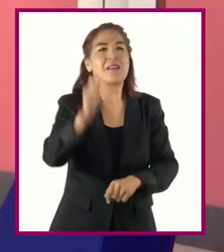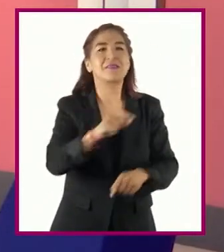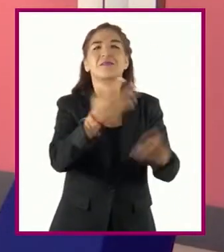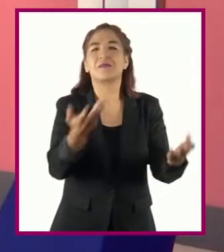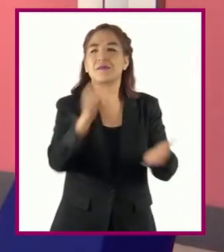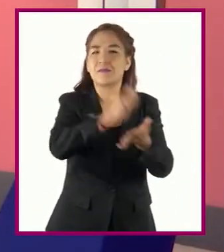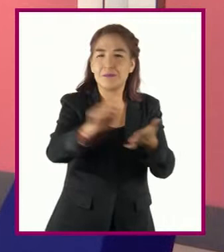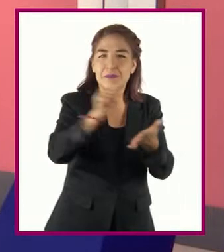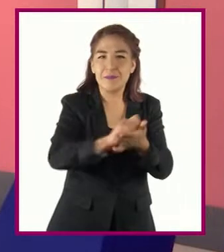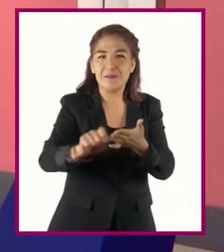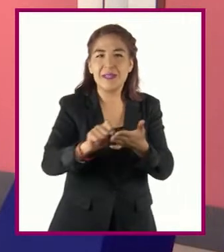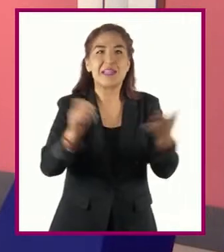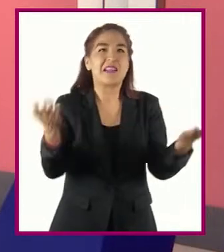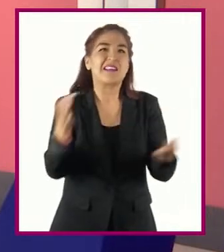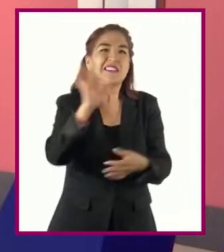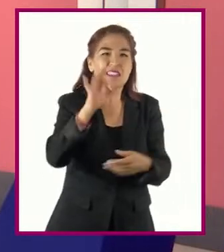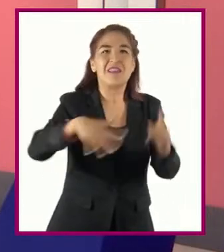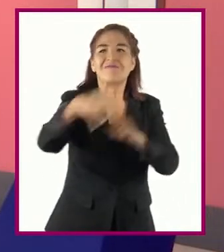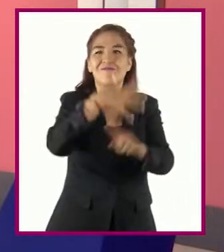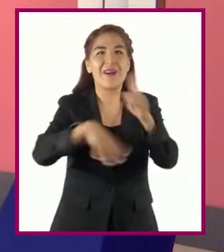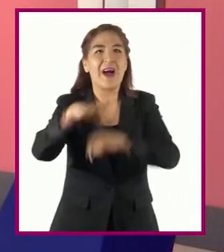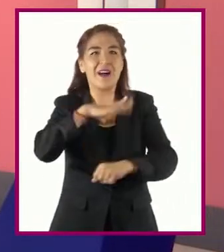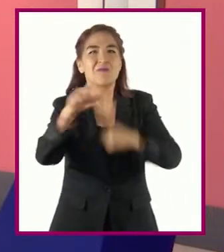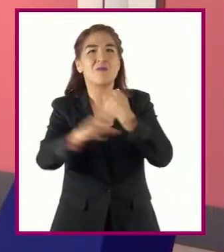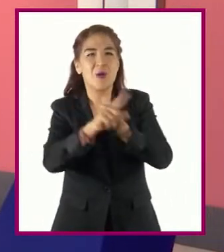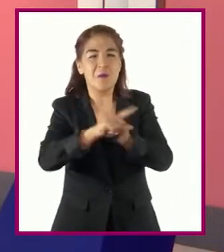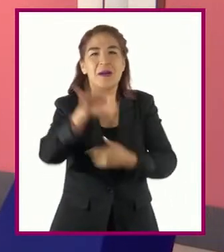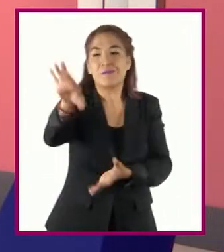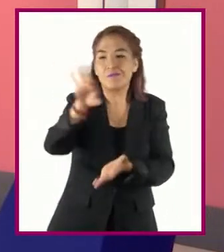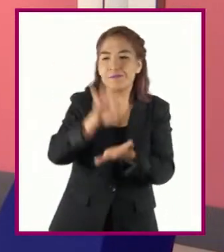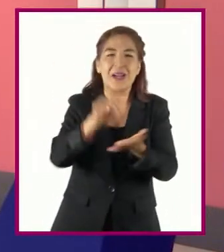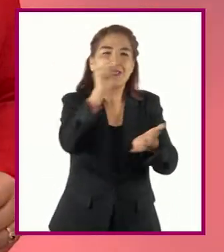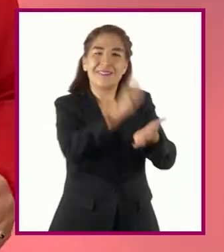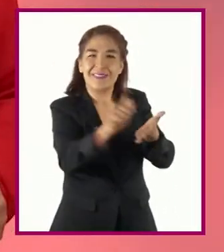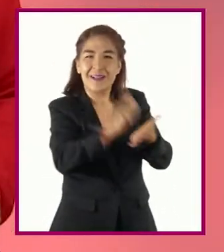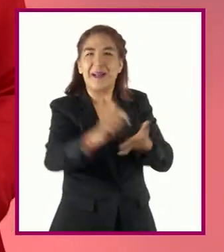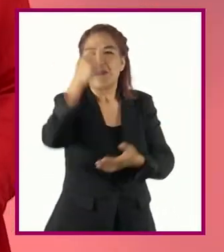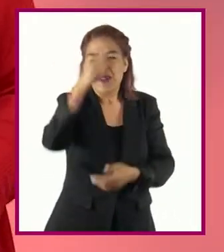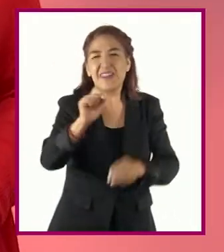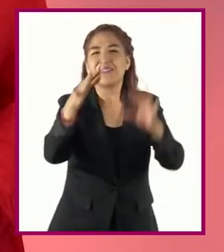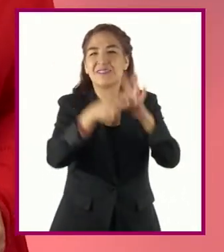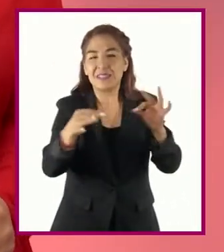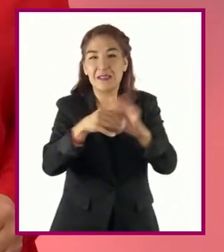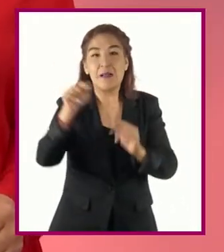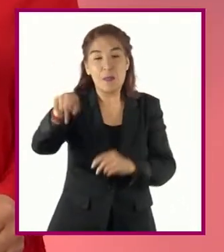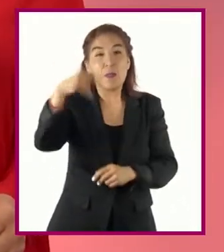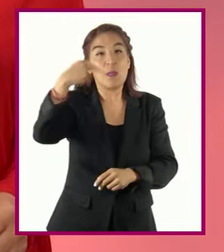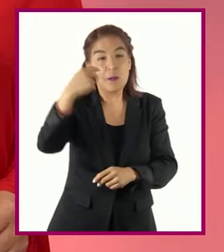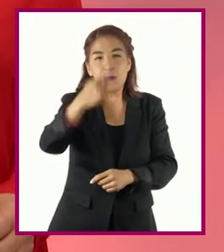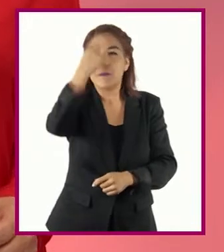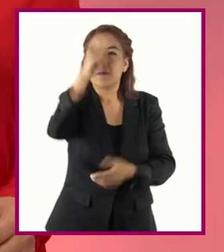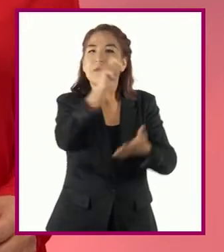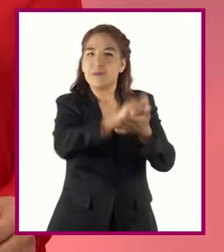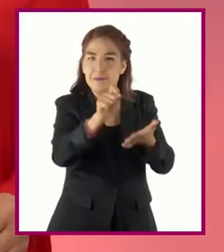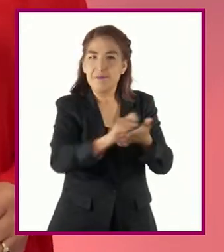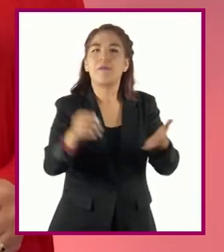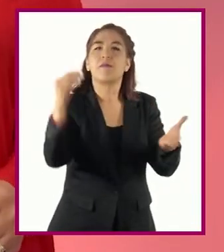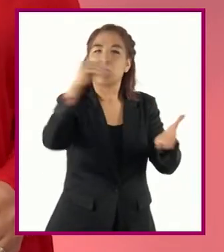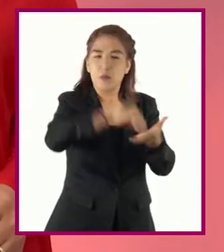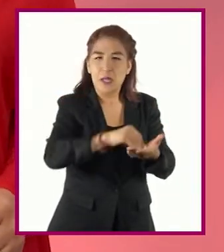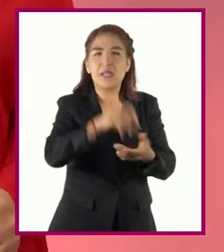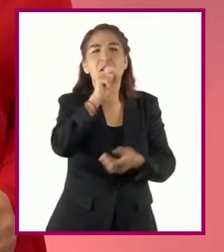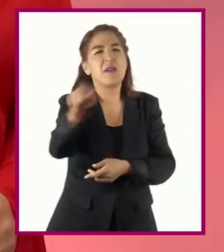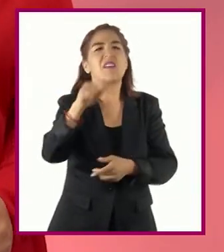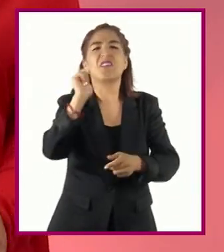temas que resulten controversiales y siempre deben incluir el nombre del autor, en ocasiones su profesión